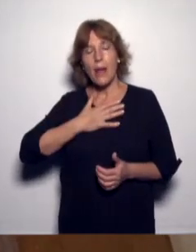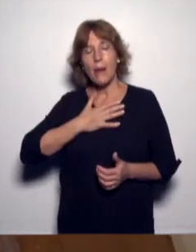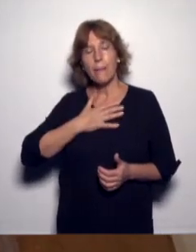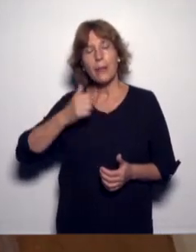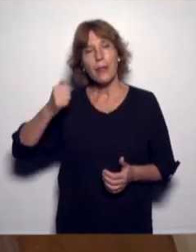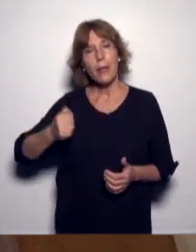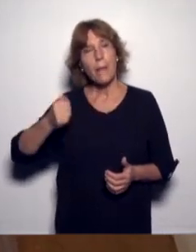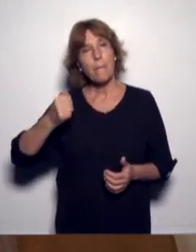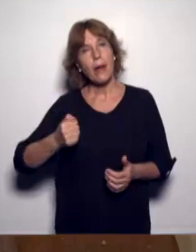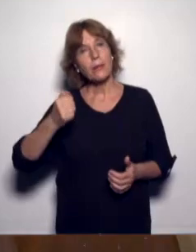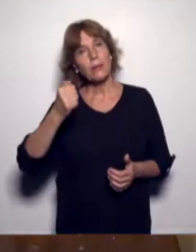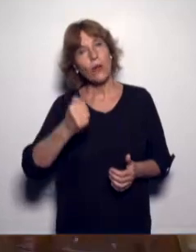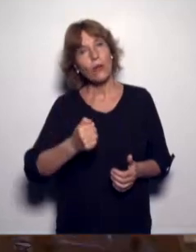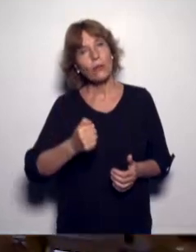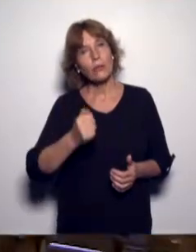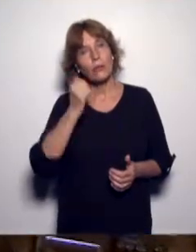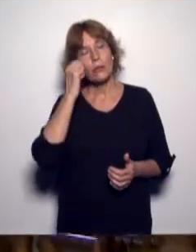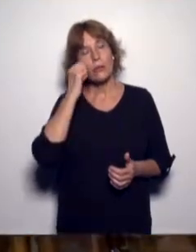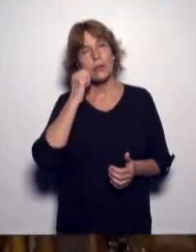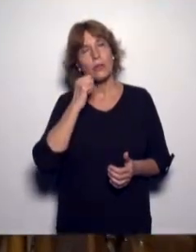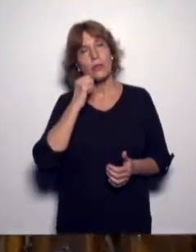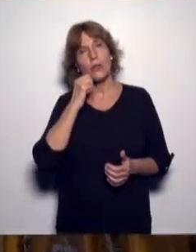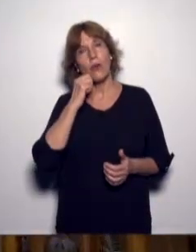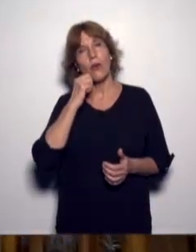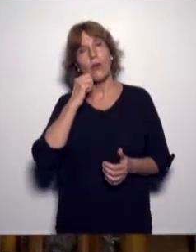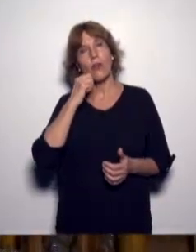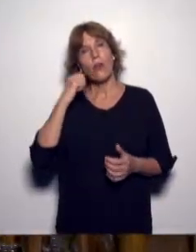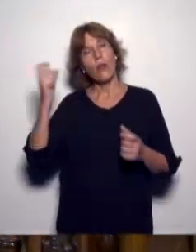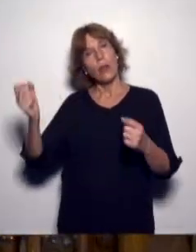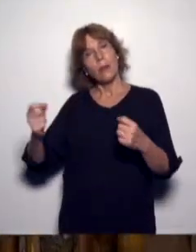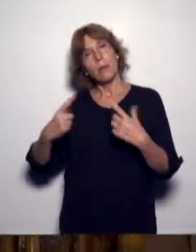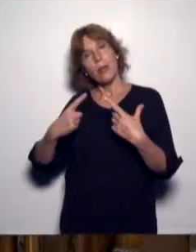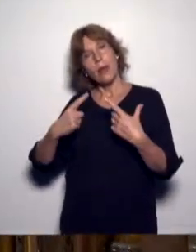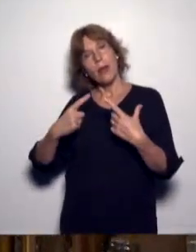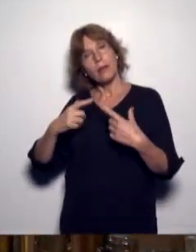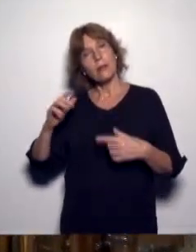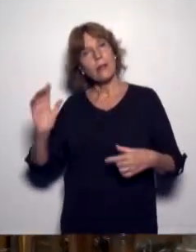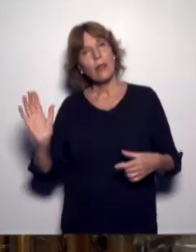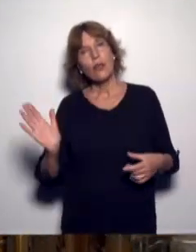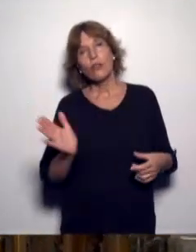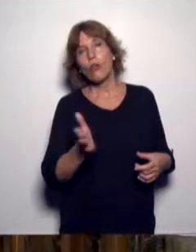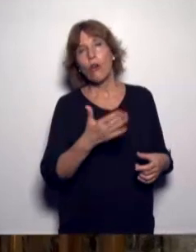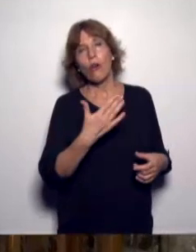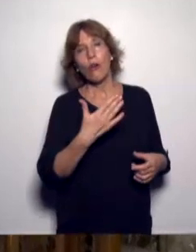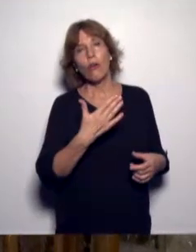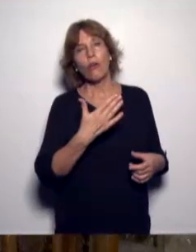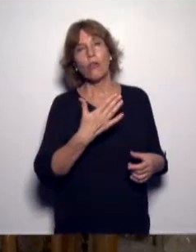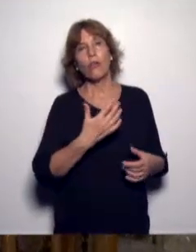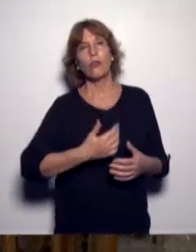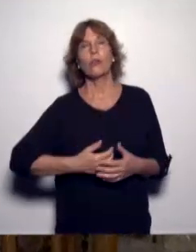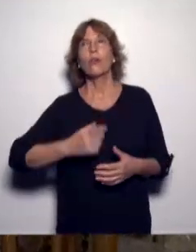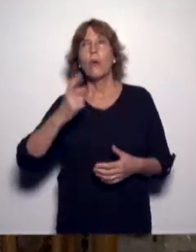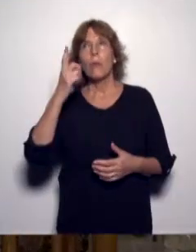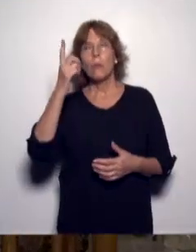Señor, nada me faltará